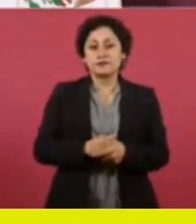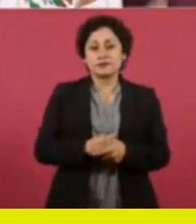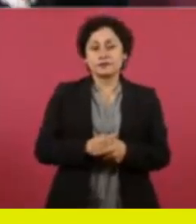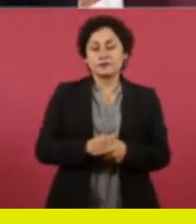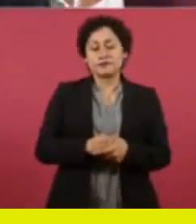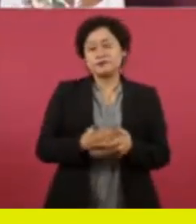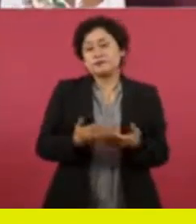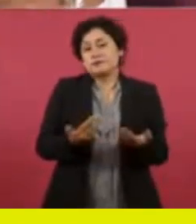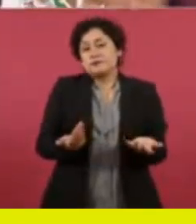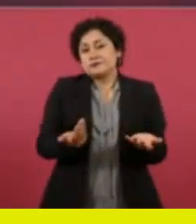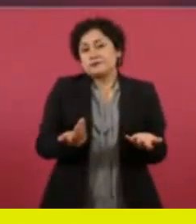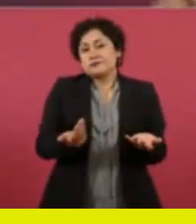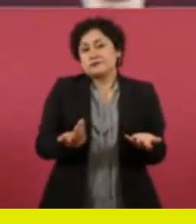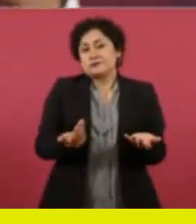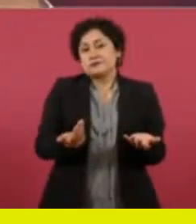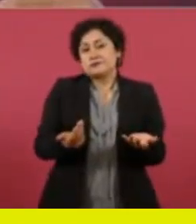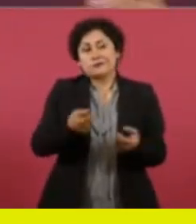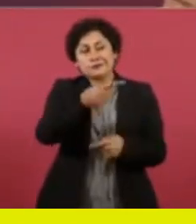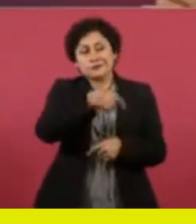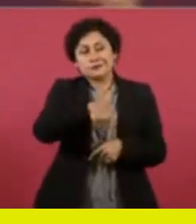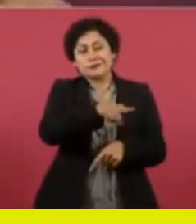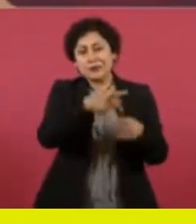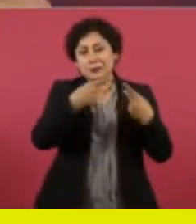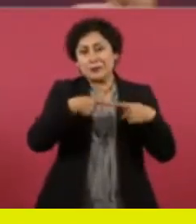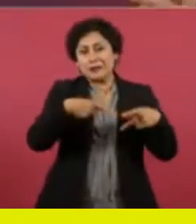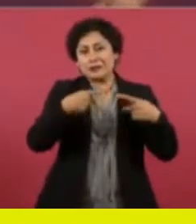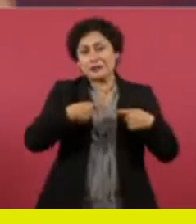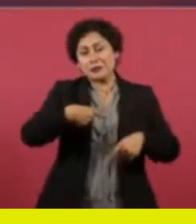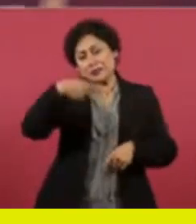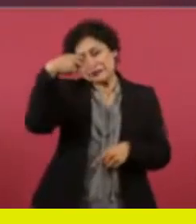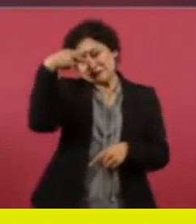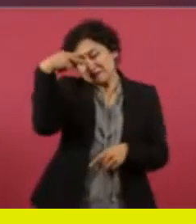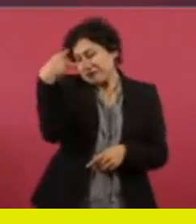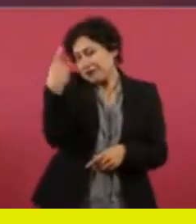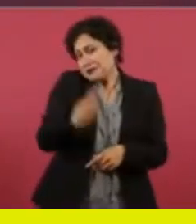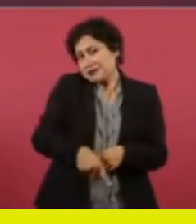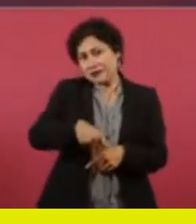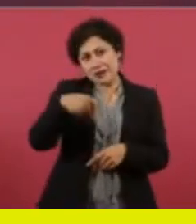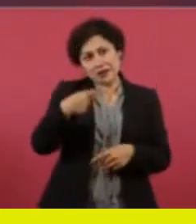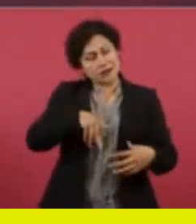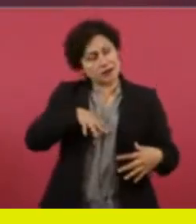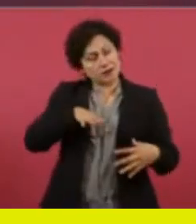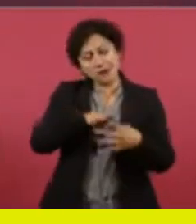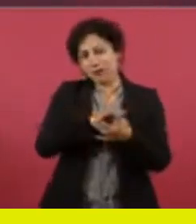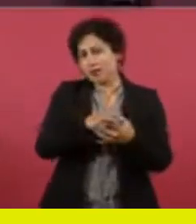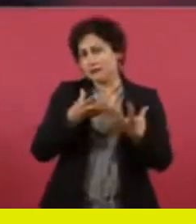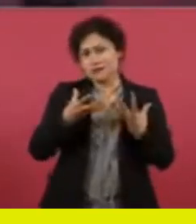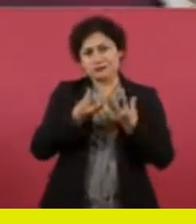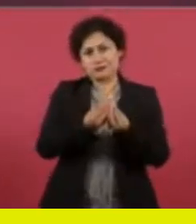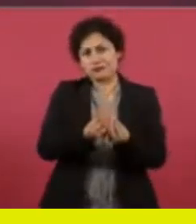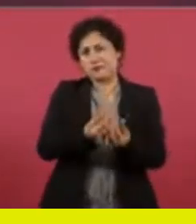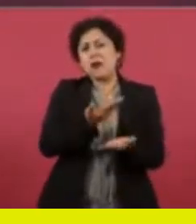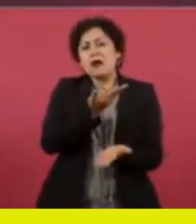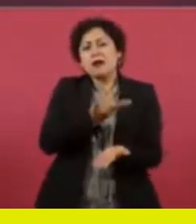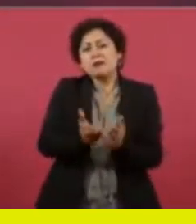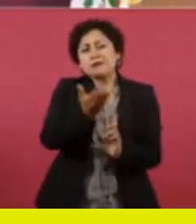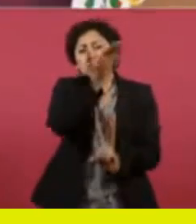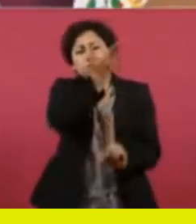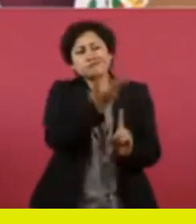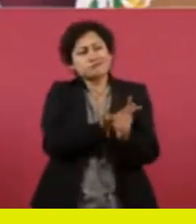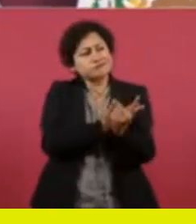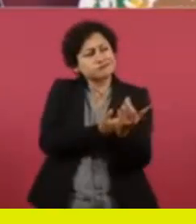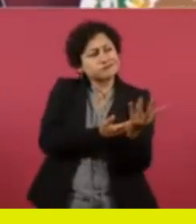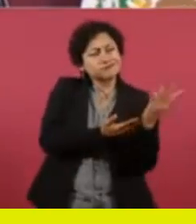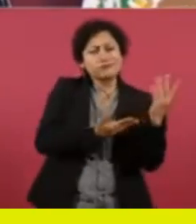pues ellos son mexicanos, son nuestros, y son seres humanos,